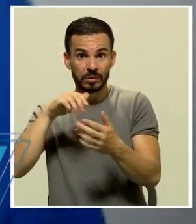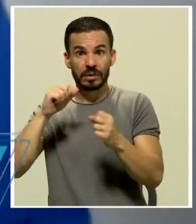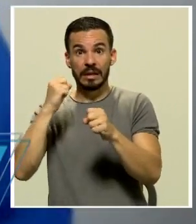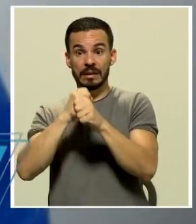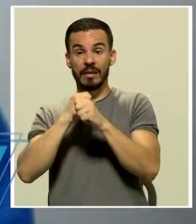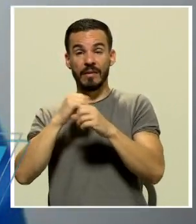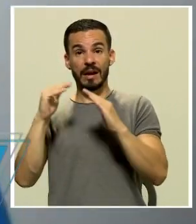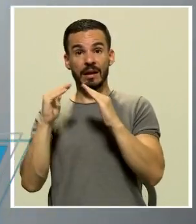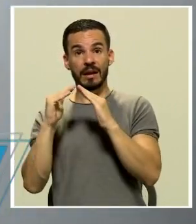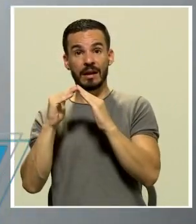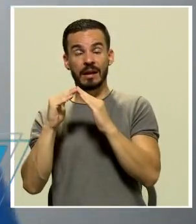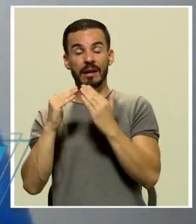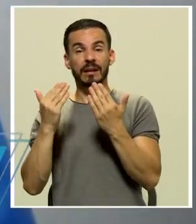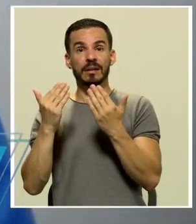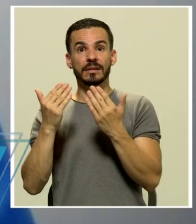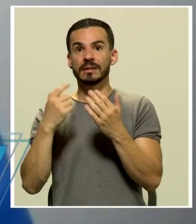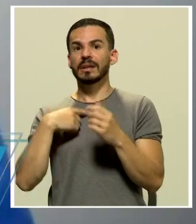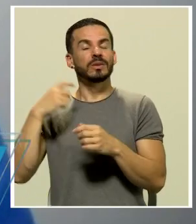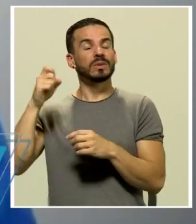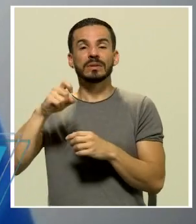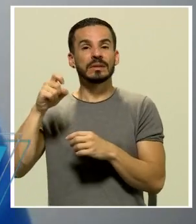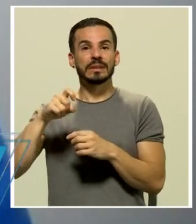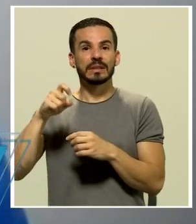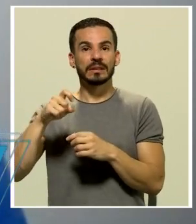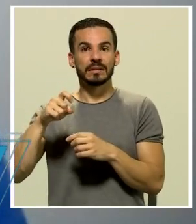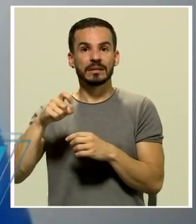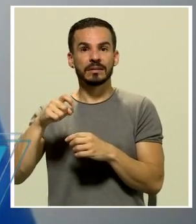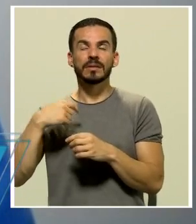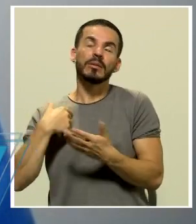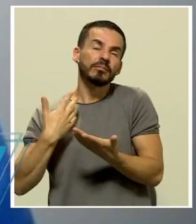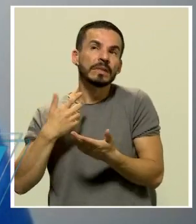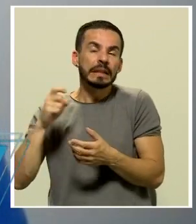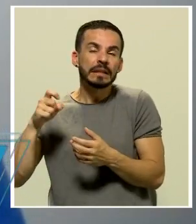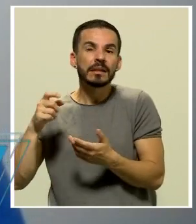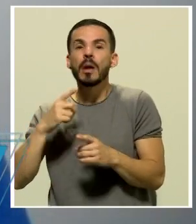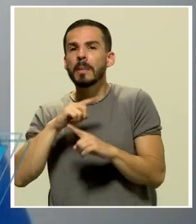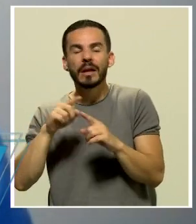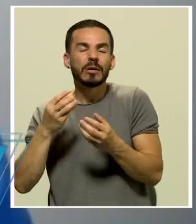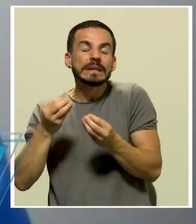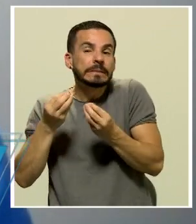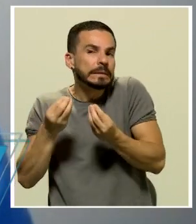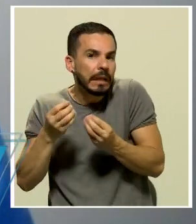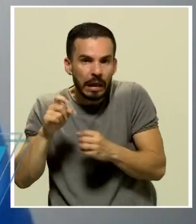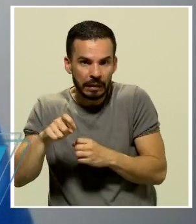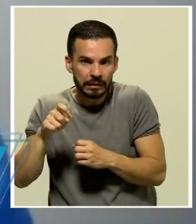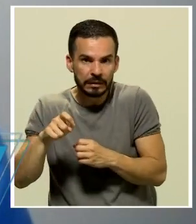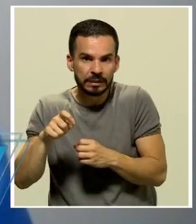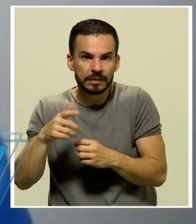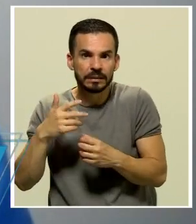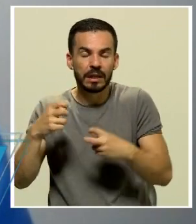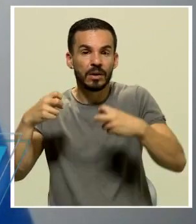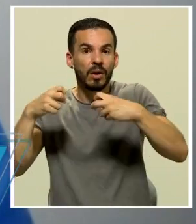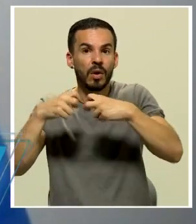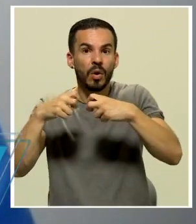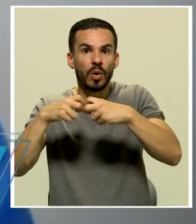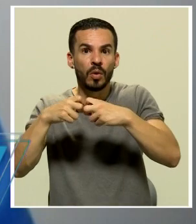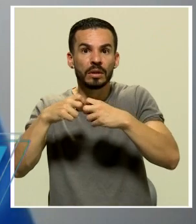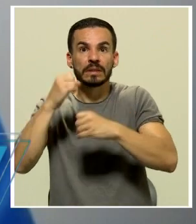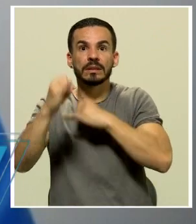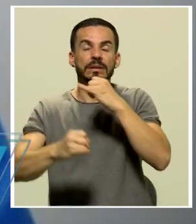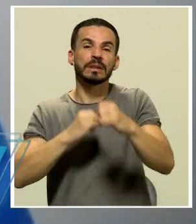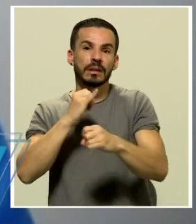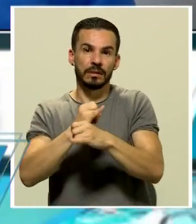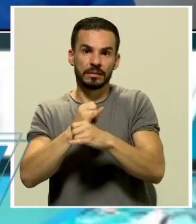teletrabajar no es tan necesario, no voy a decir que no es necesario, pero no es tan necesario la conexión